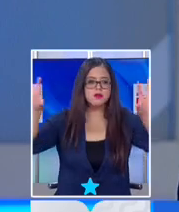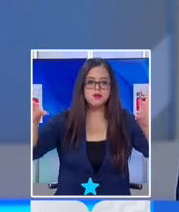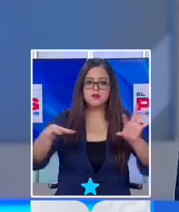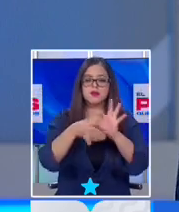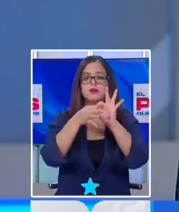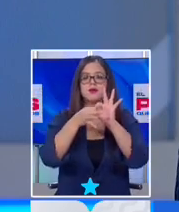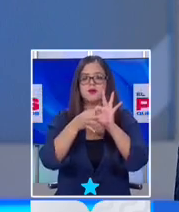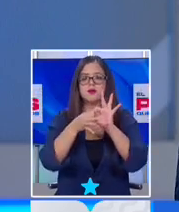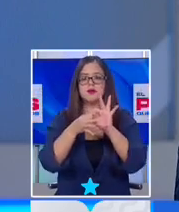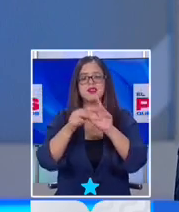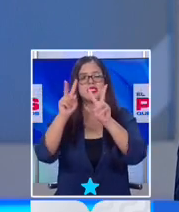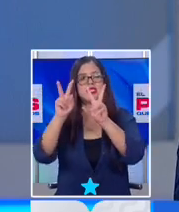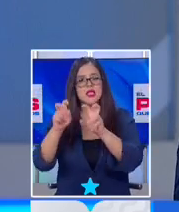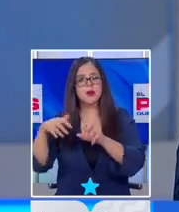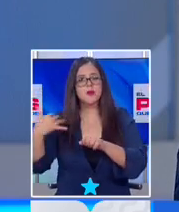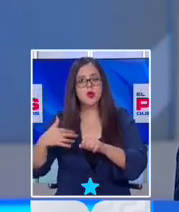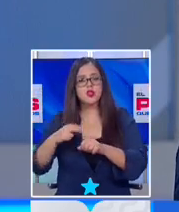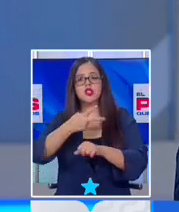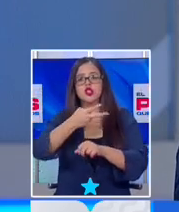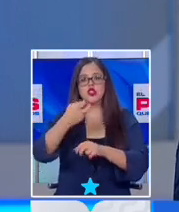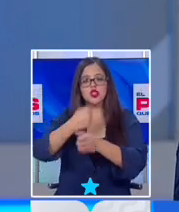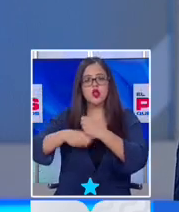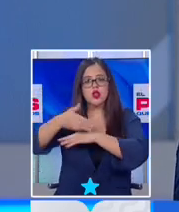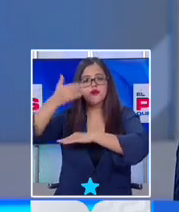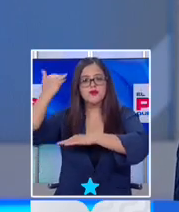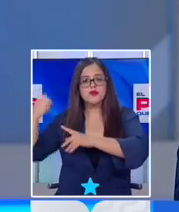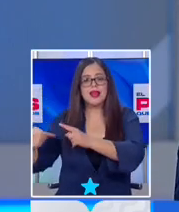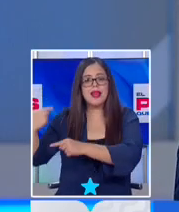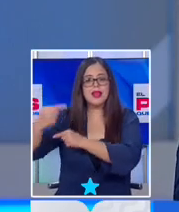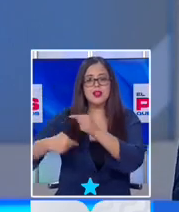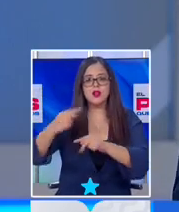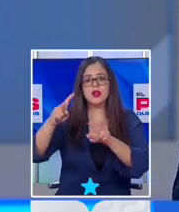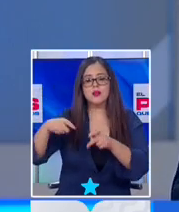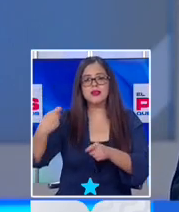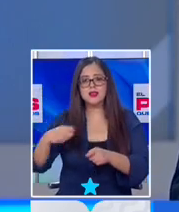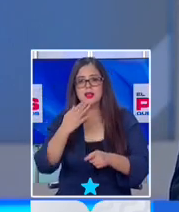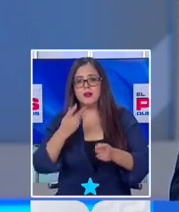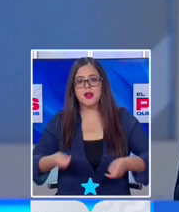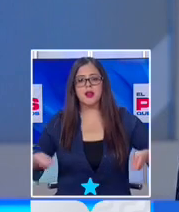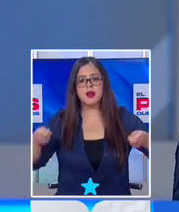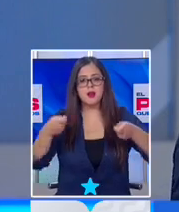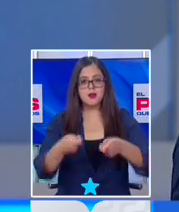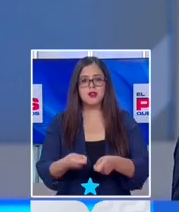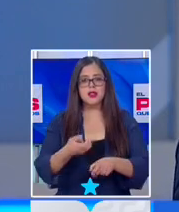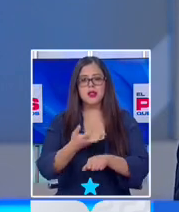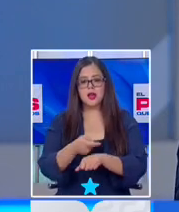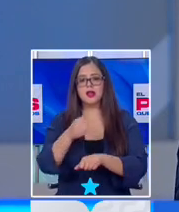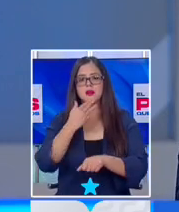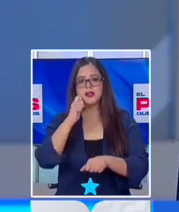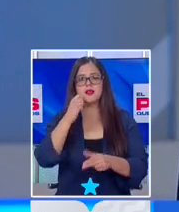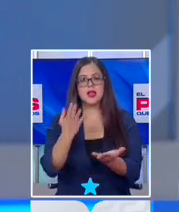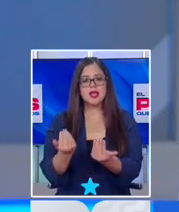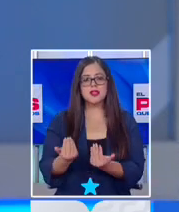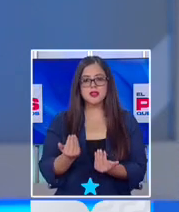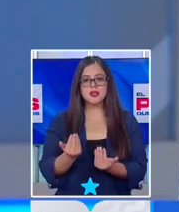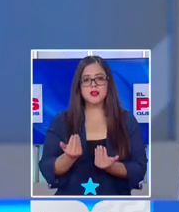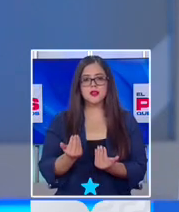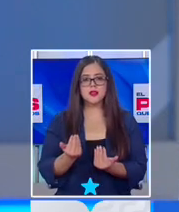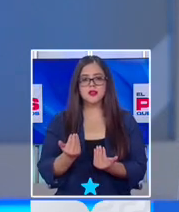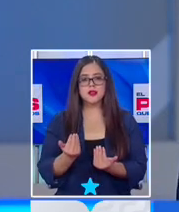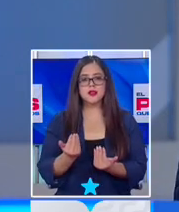hitos en la historia en los 200 años de historia respecto al senado y al aporte que han hecho me parece que también es necesario